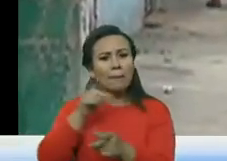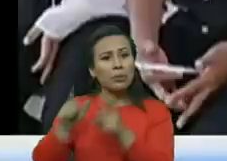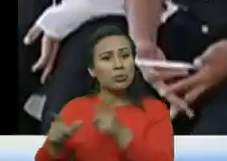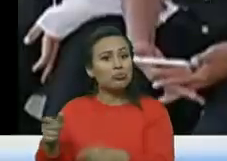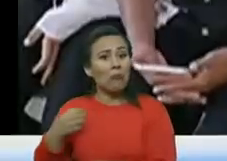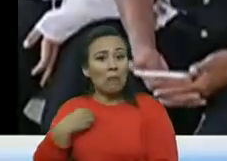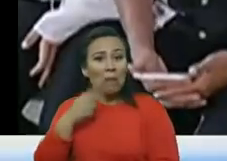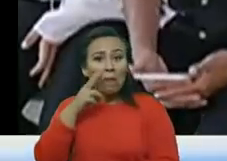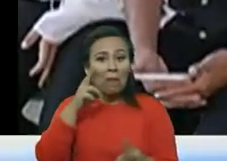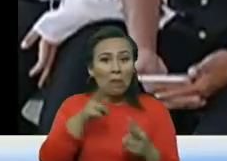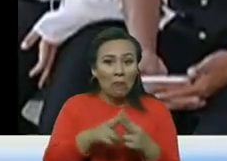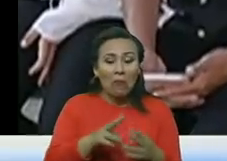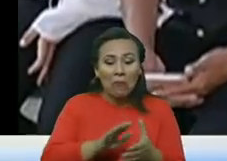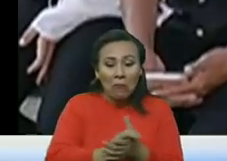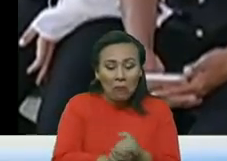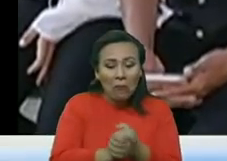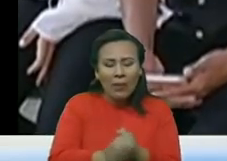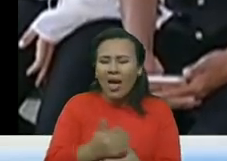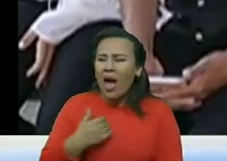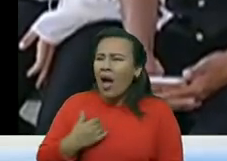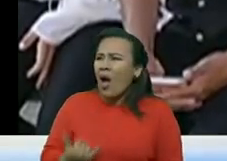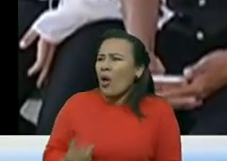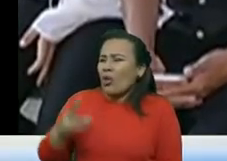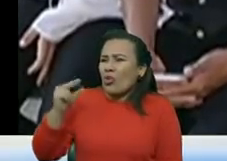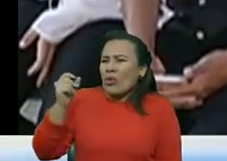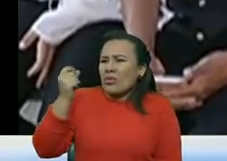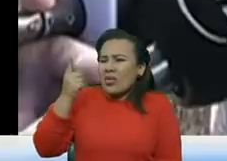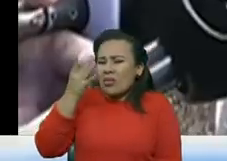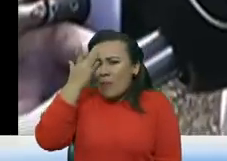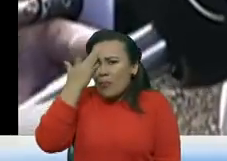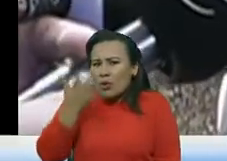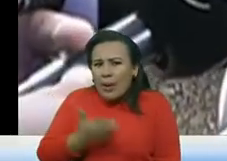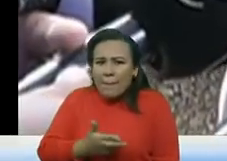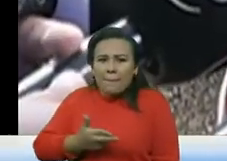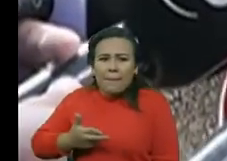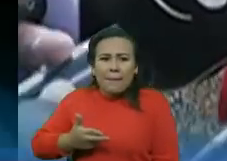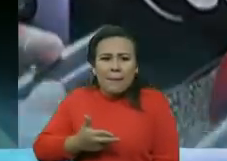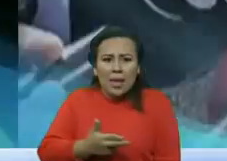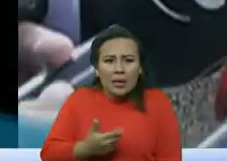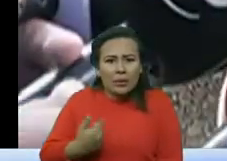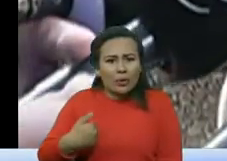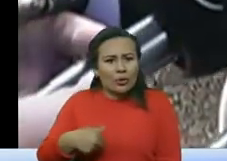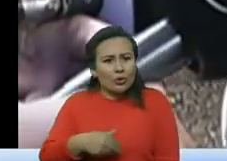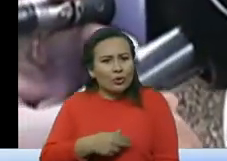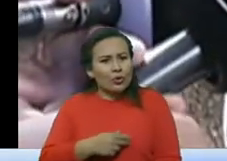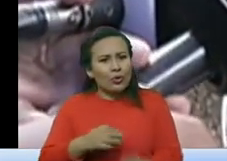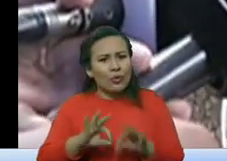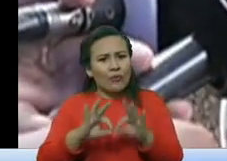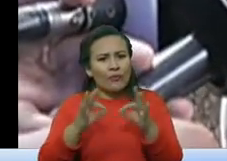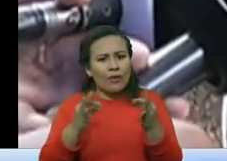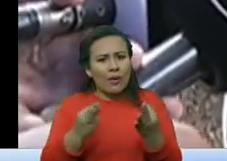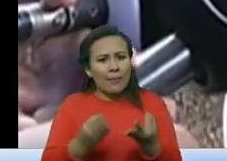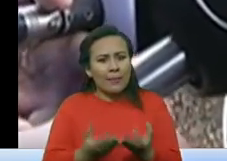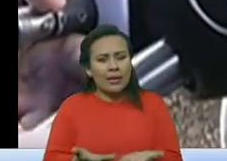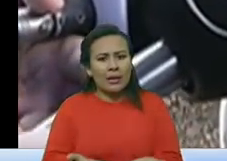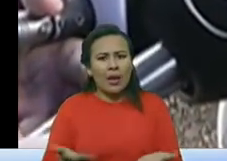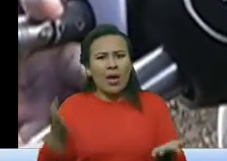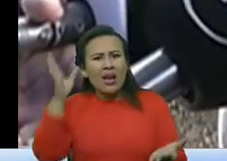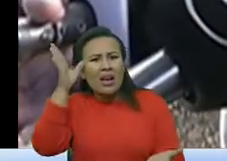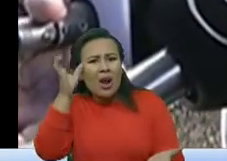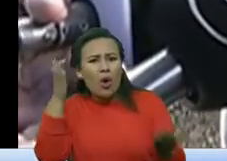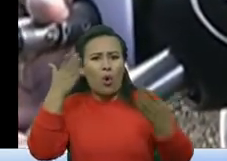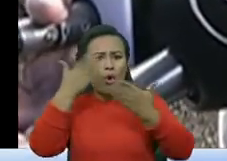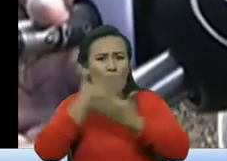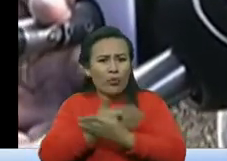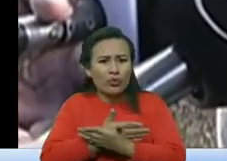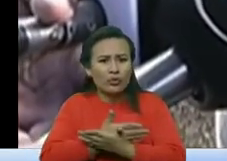la urbe porteña y por eso nos explican por qué lo asesinaron. Nosotros como familiares manejamos la hipótesis que es una confusión.